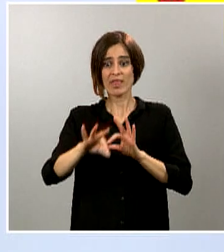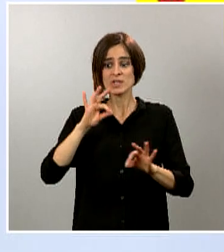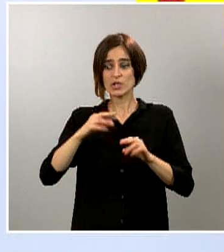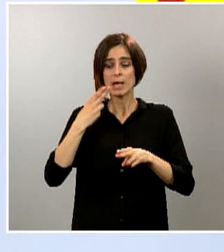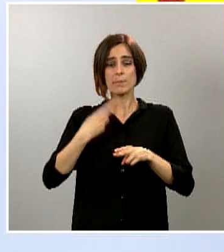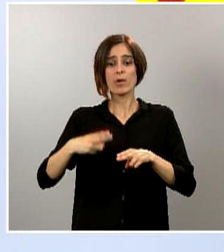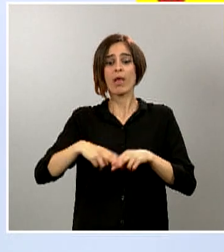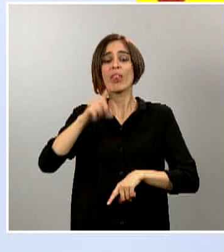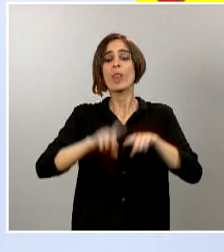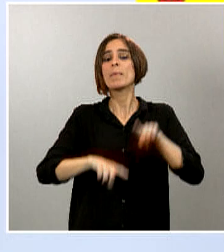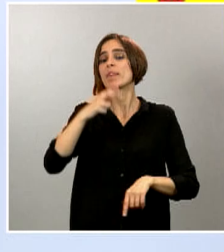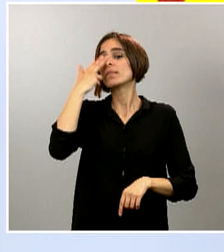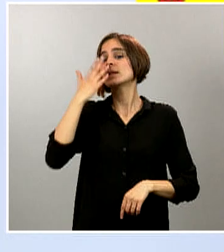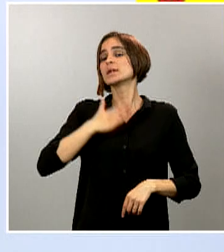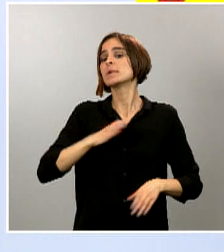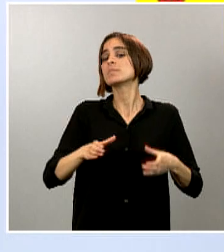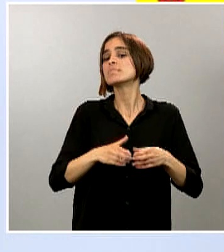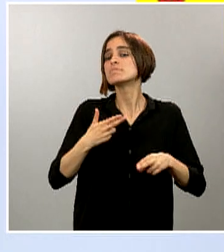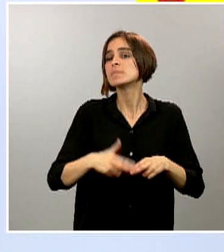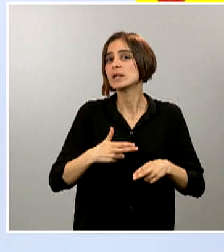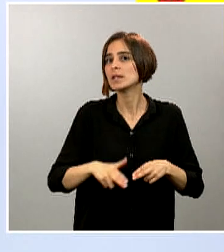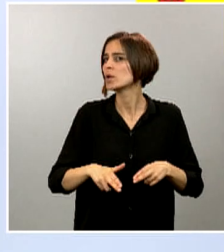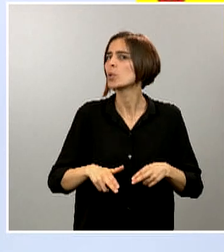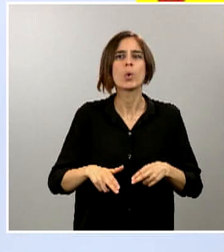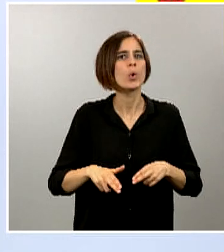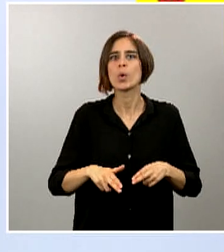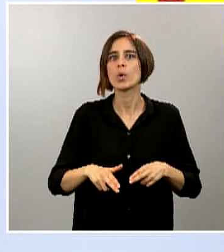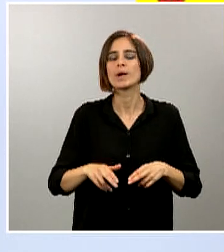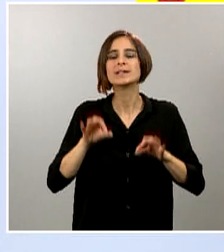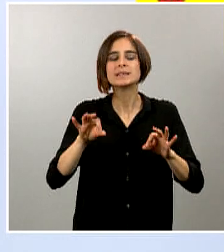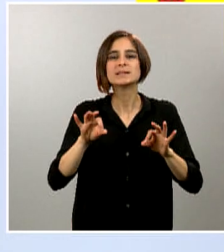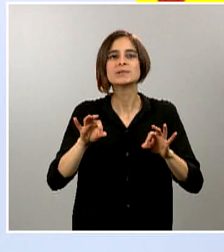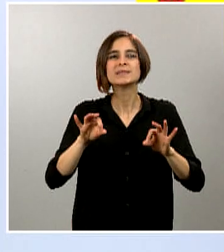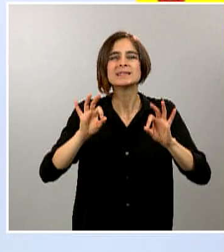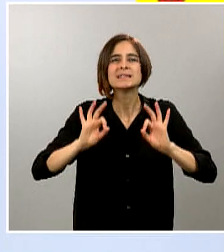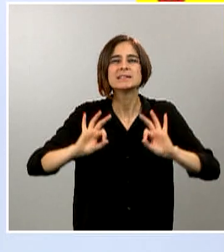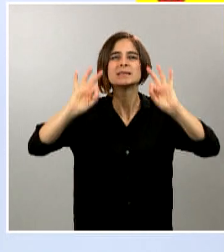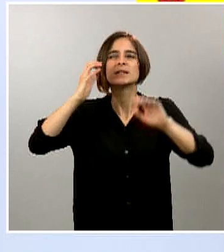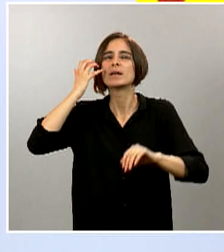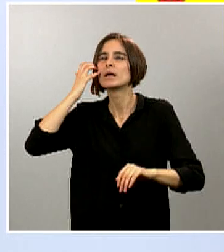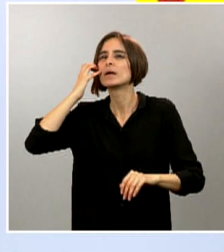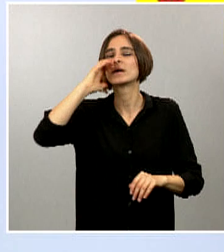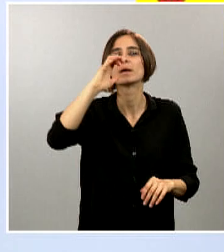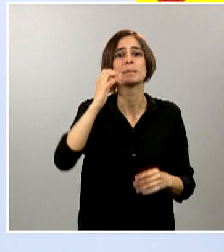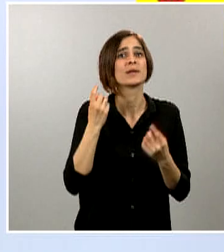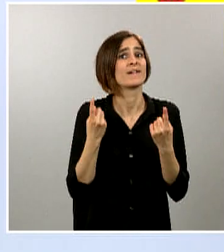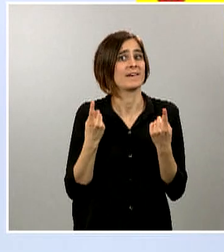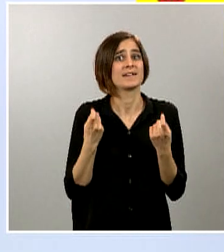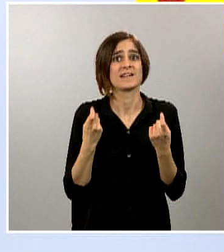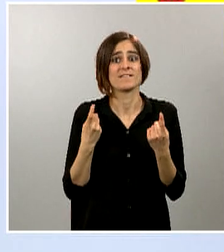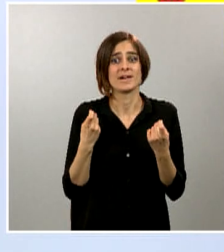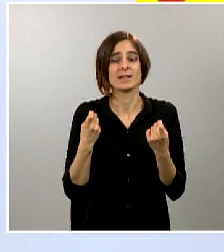partido. Estamos ante una excepcionalidad necesaria para cuidarnos a nosotros